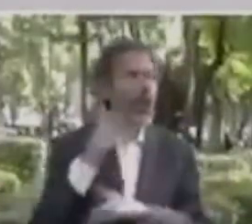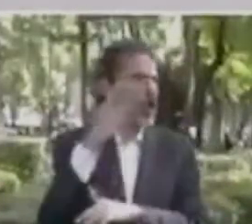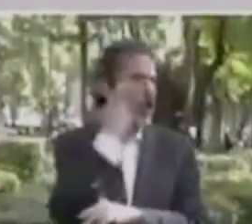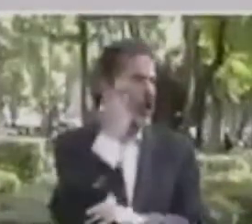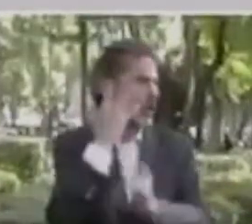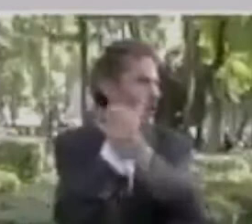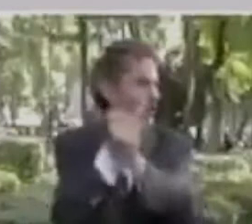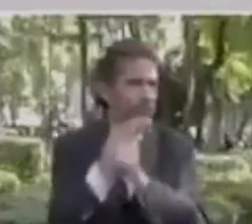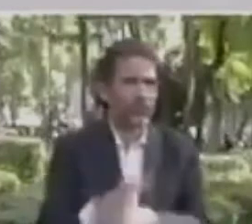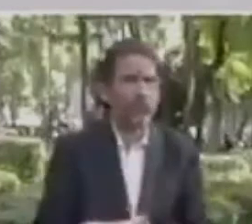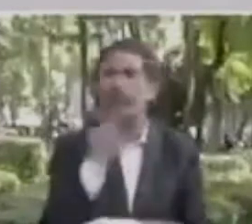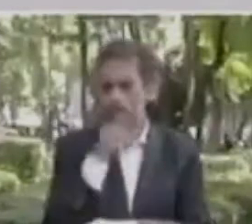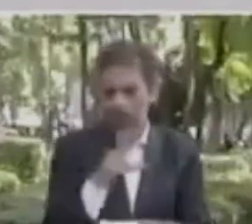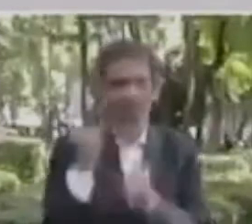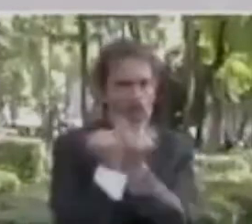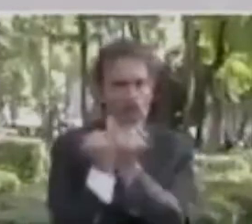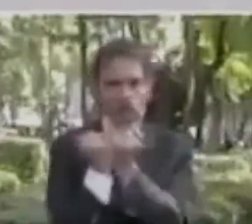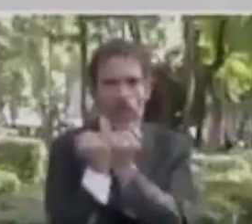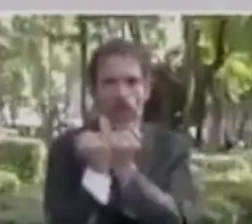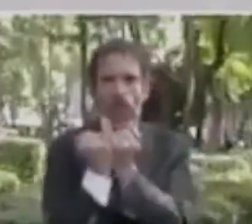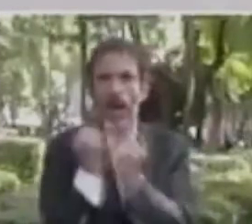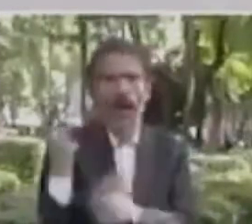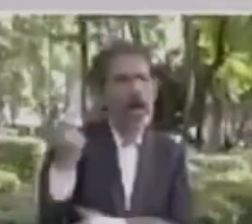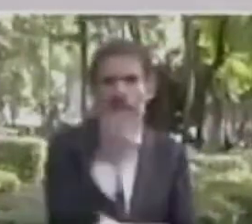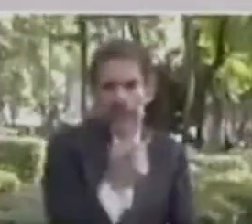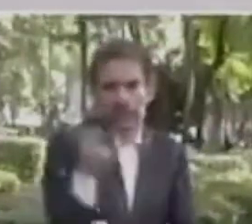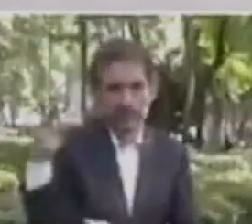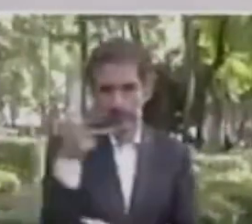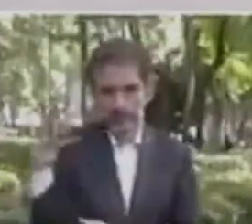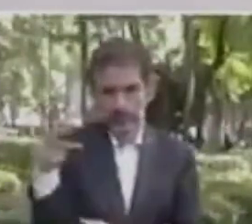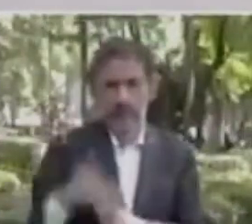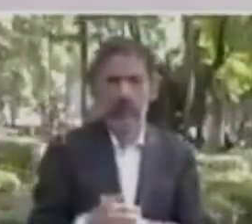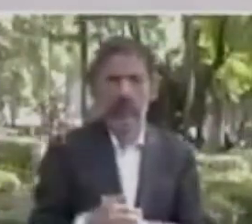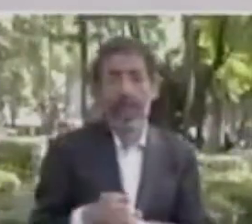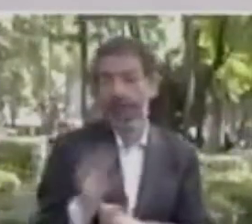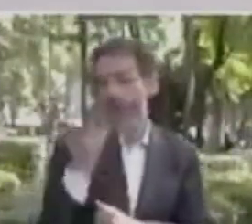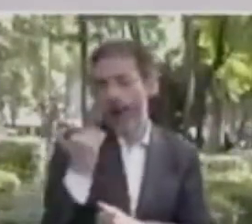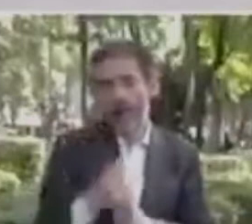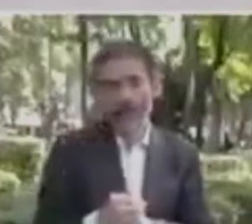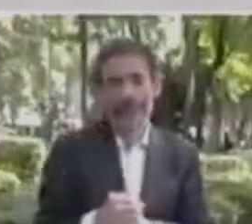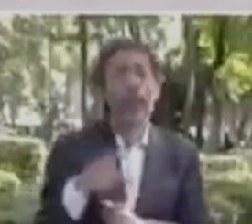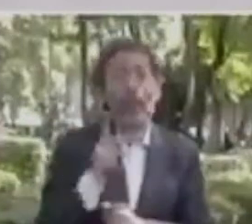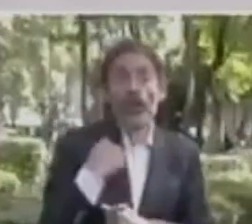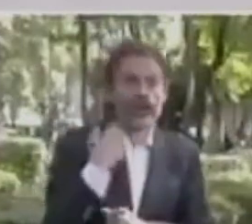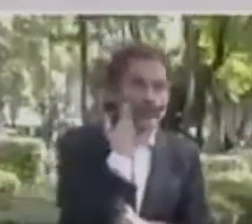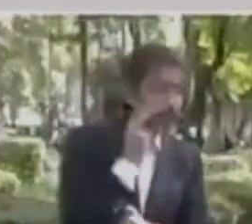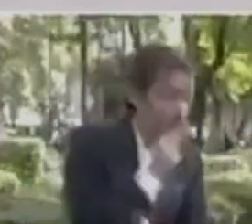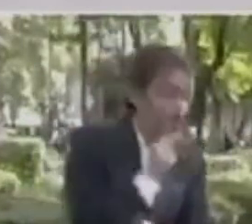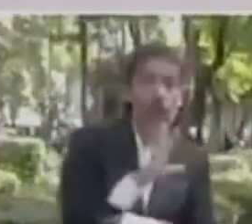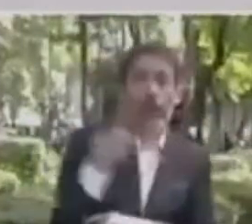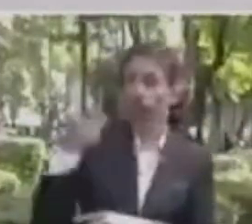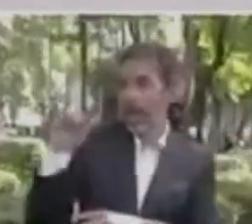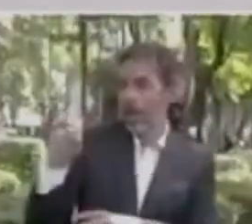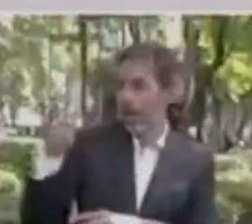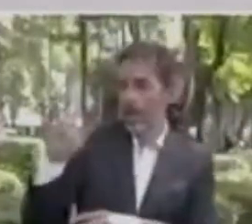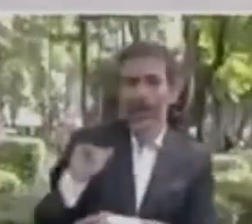antiindependentistas y que también dio dinero y no la grabaron. Me gustaría ver el video de cuando Leona Vicario daba dinero para que todos